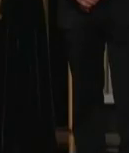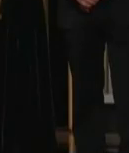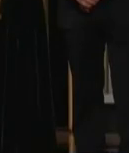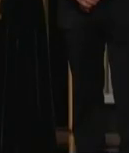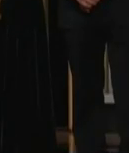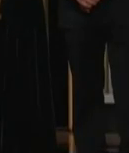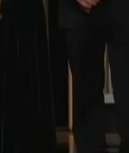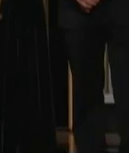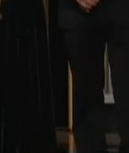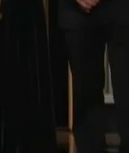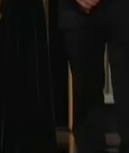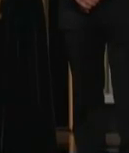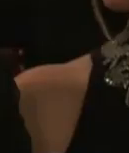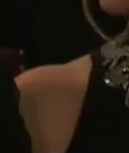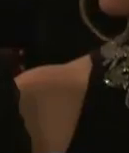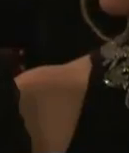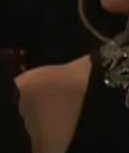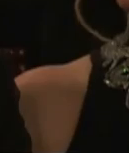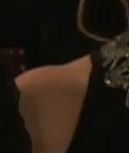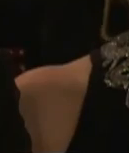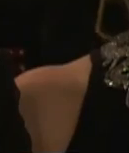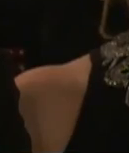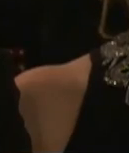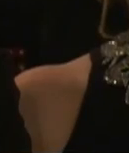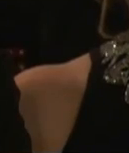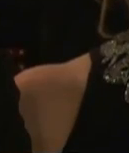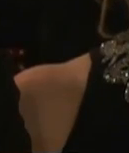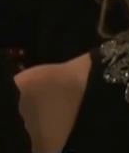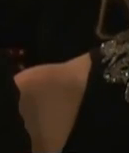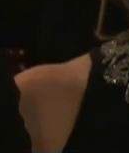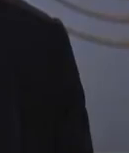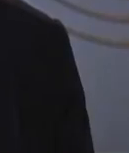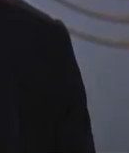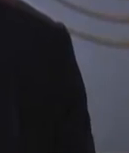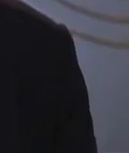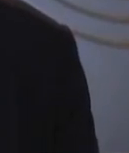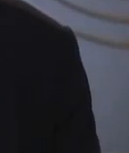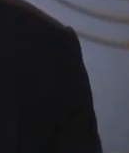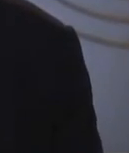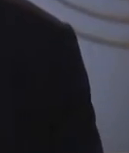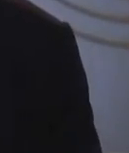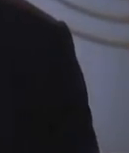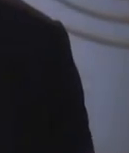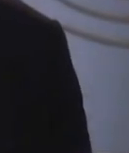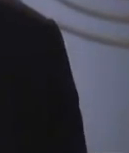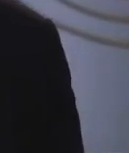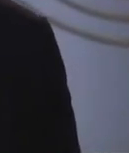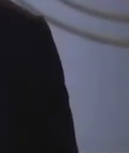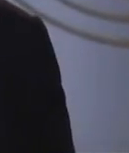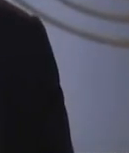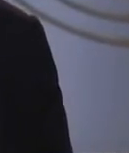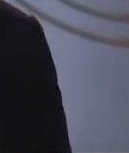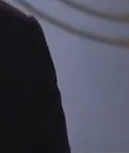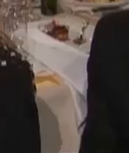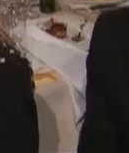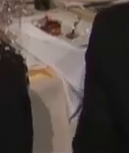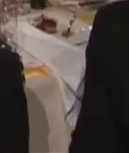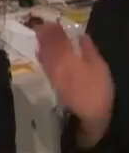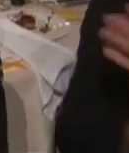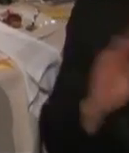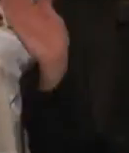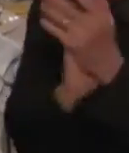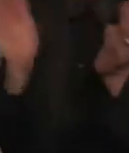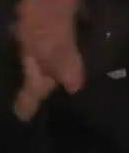Martin McDonagh, Ridley Scott y Steven Spielberg. Al recibir el primer Globo de Oro de su carrera, el cineasta tapatío dijo que contar